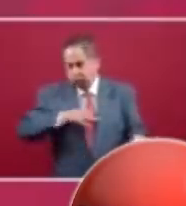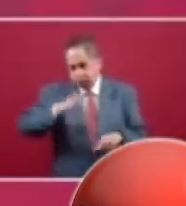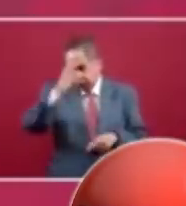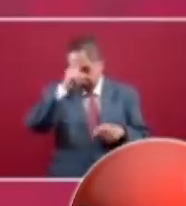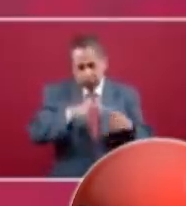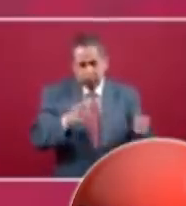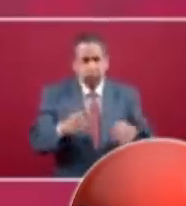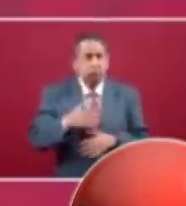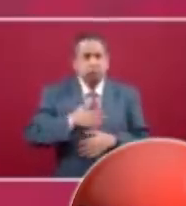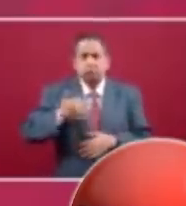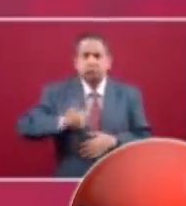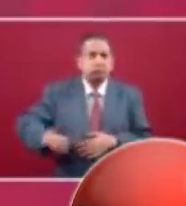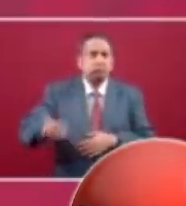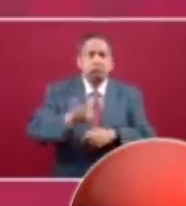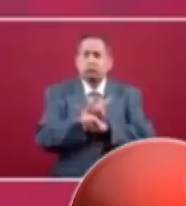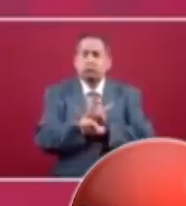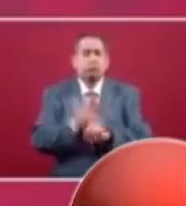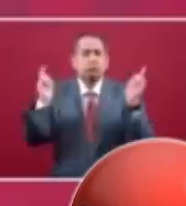Somos libres